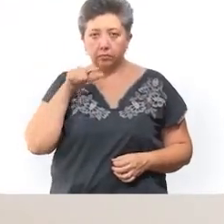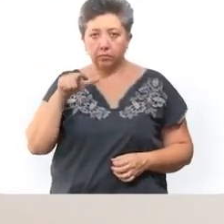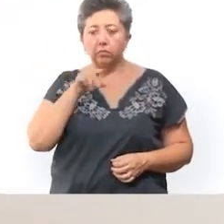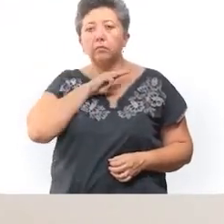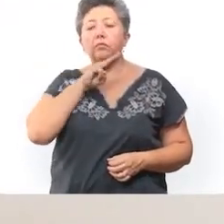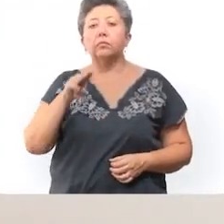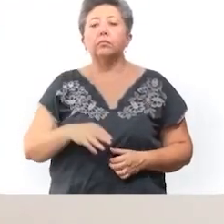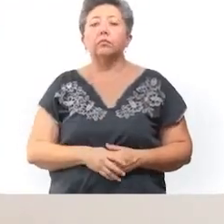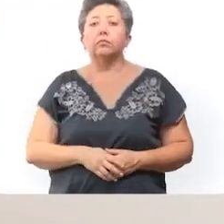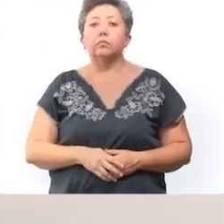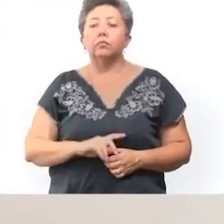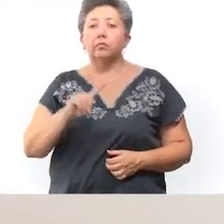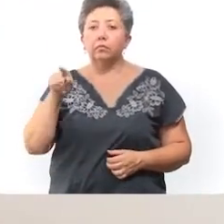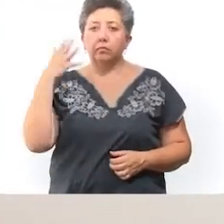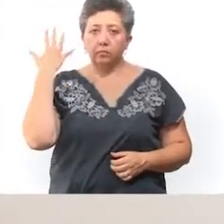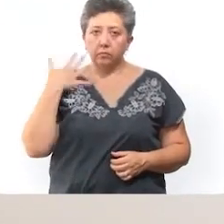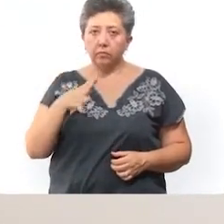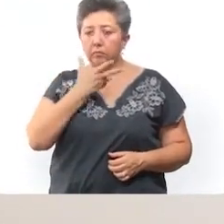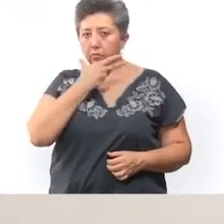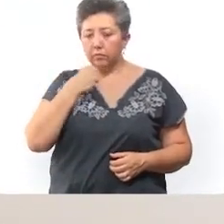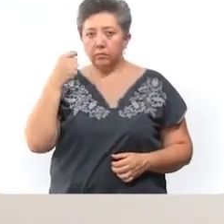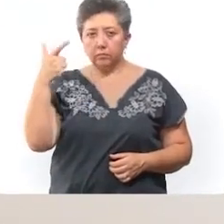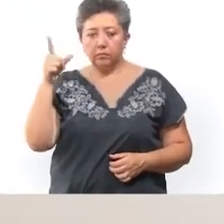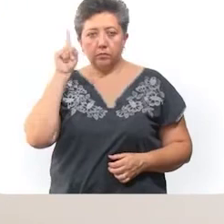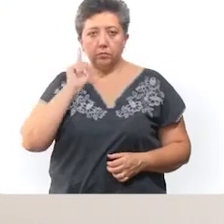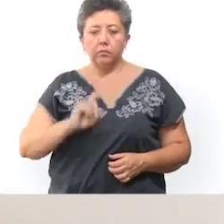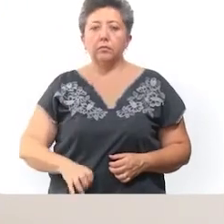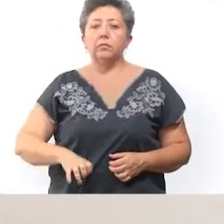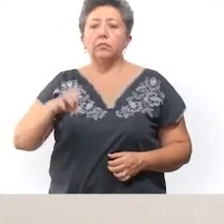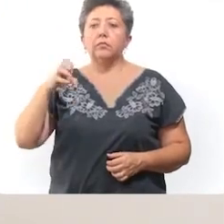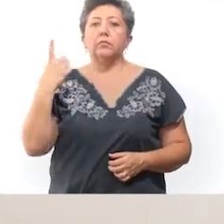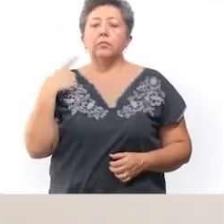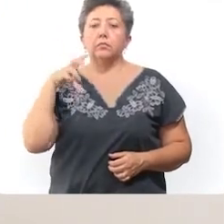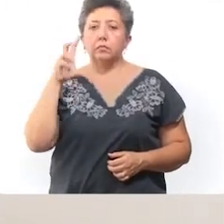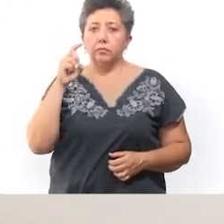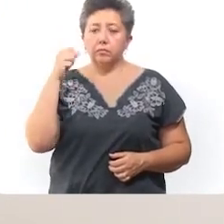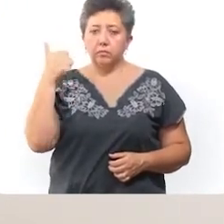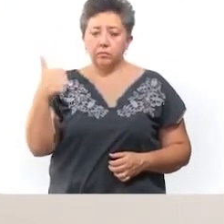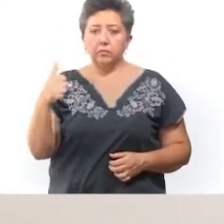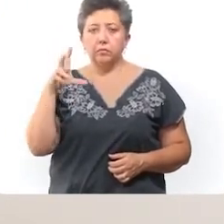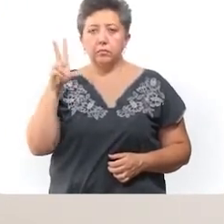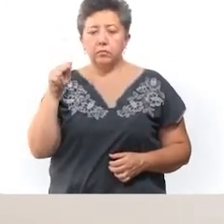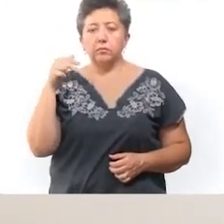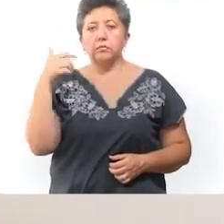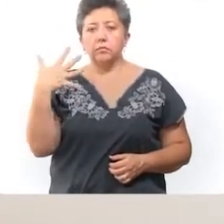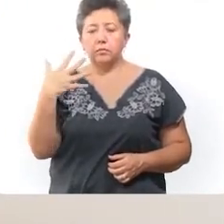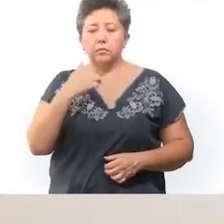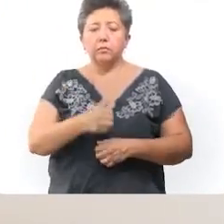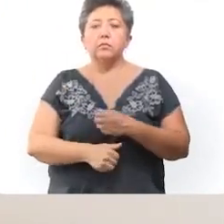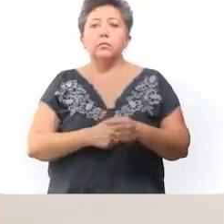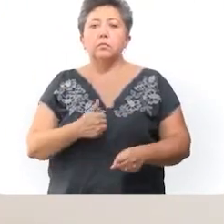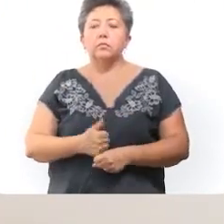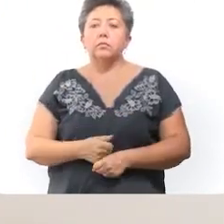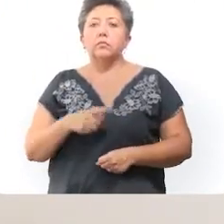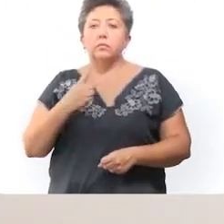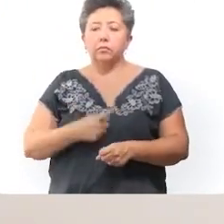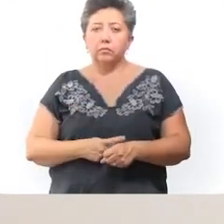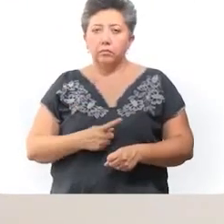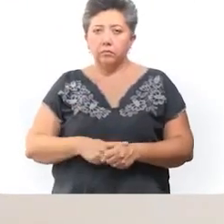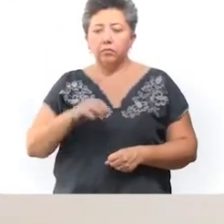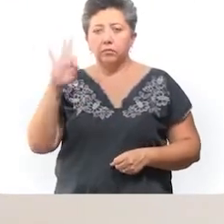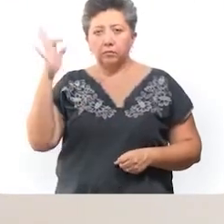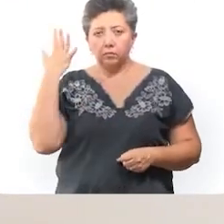17 fallecimientos. Son 10 hombres y 7 mujeres de un rango de edad de 36 a 85 años. Sus